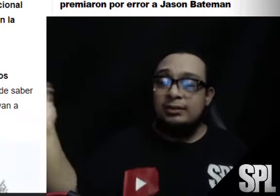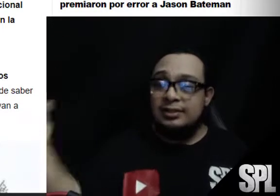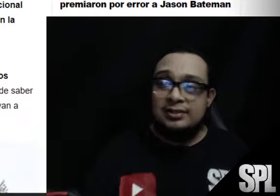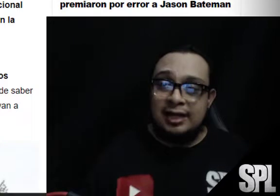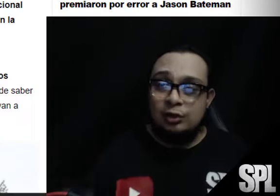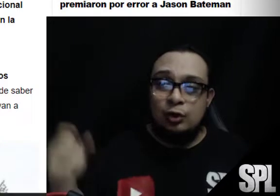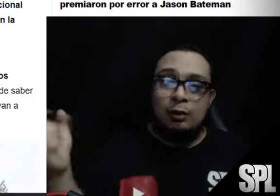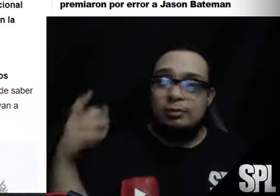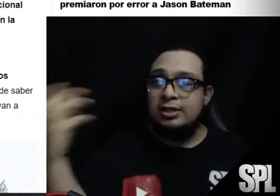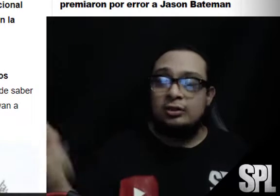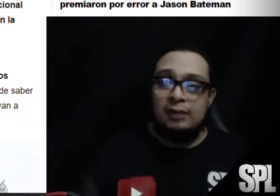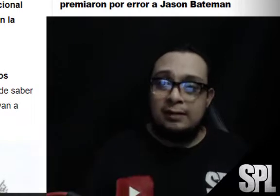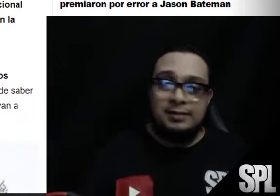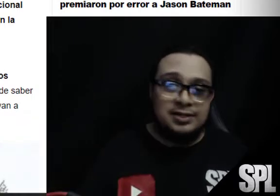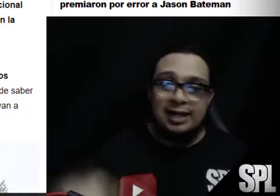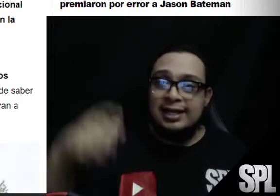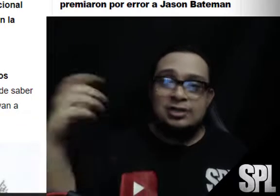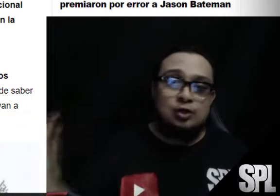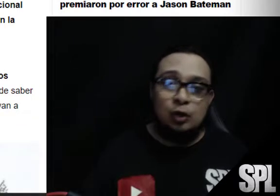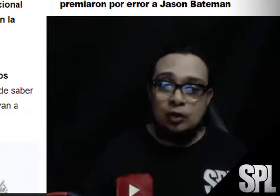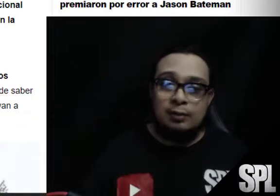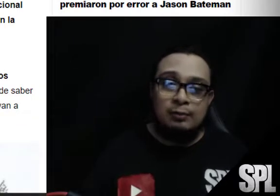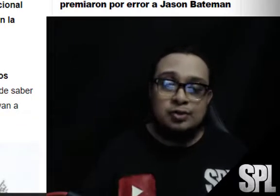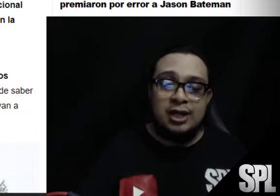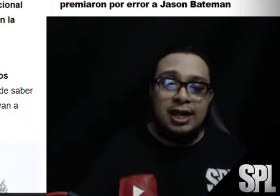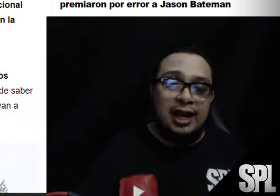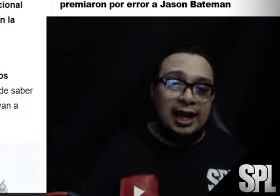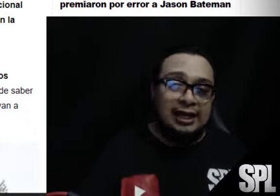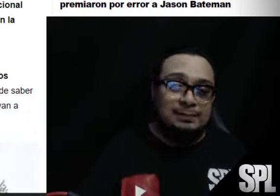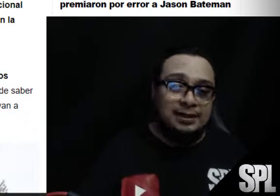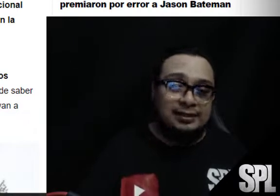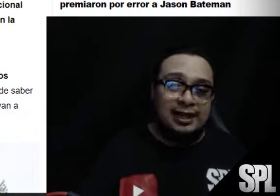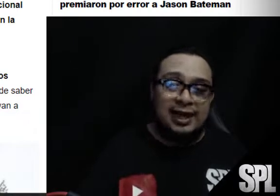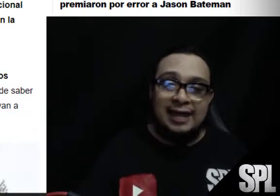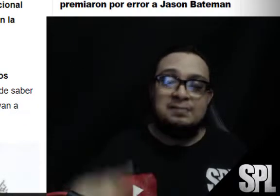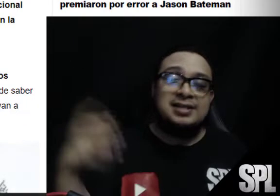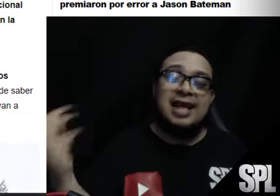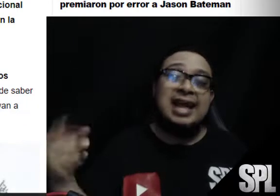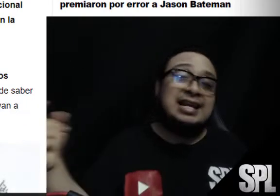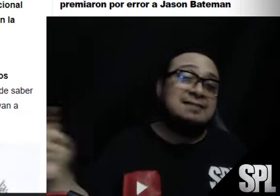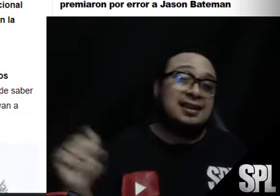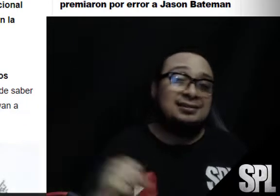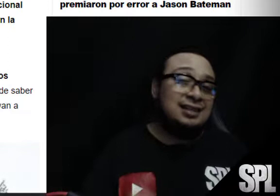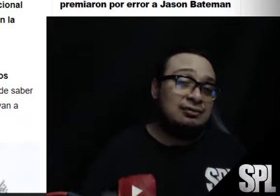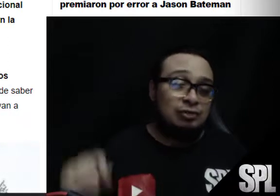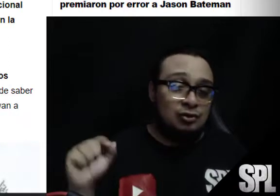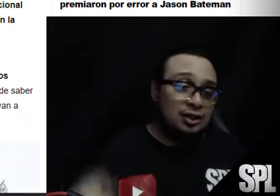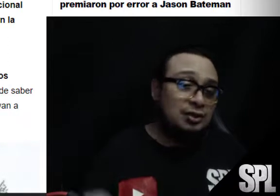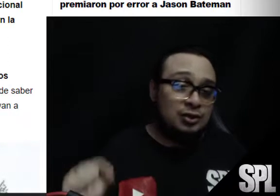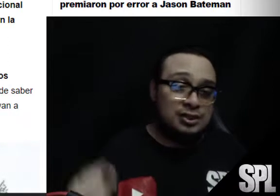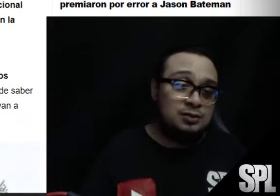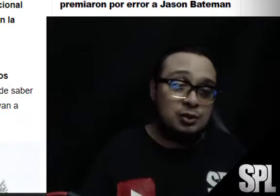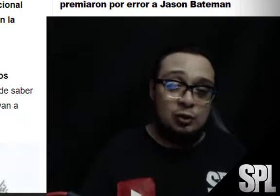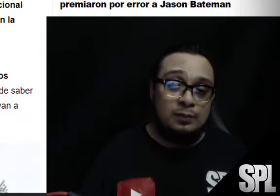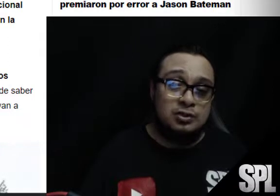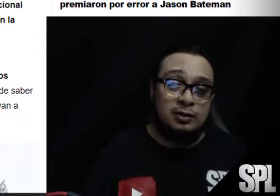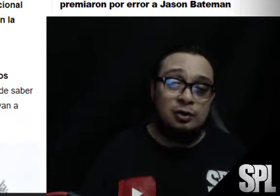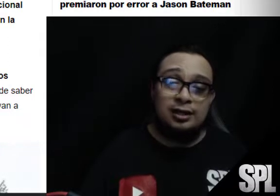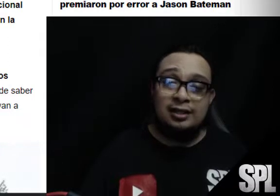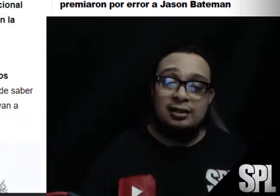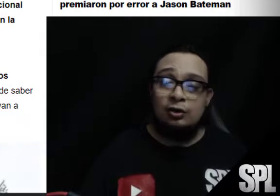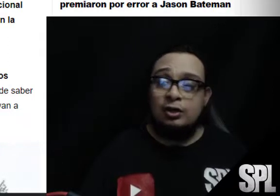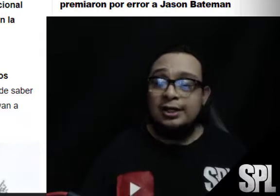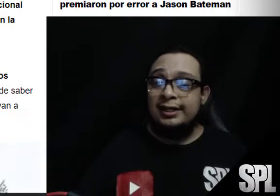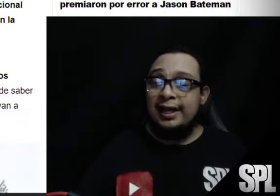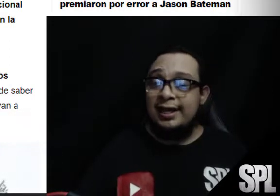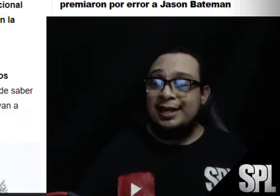sigan protestando. No vamos a tomar represalias, no los vamos a reprender. Además, hay libertad. Fue lo que dijo Andrés Manuel López Obrador,